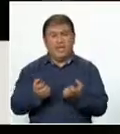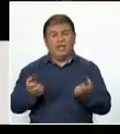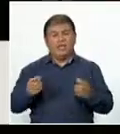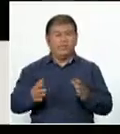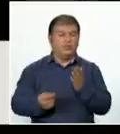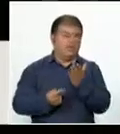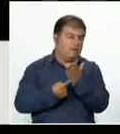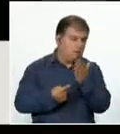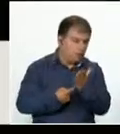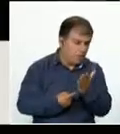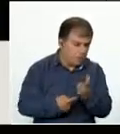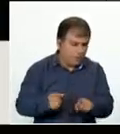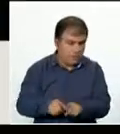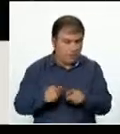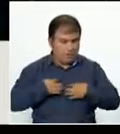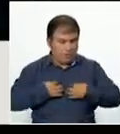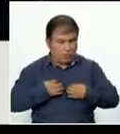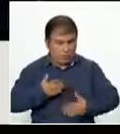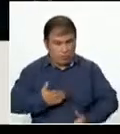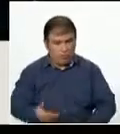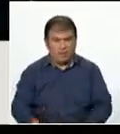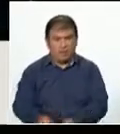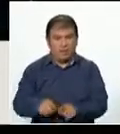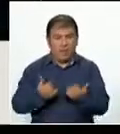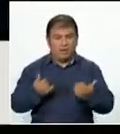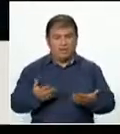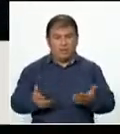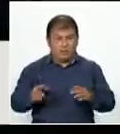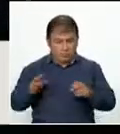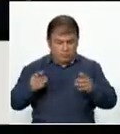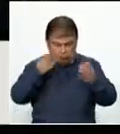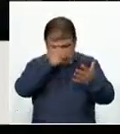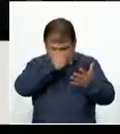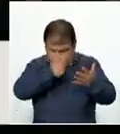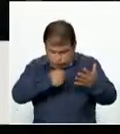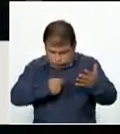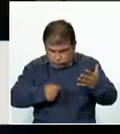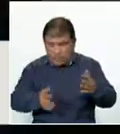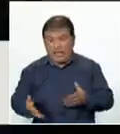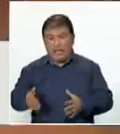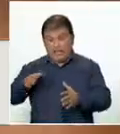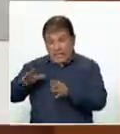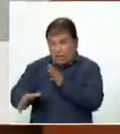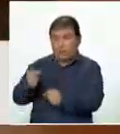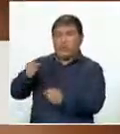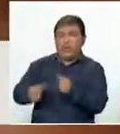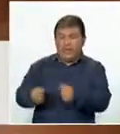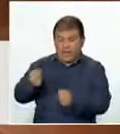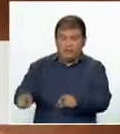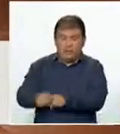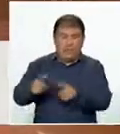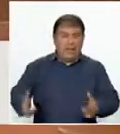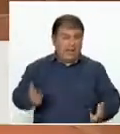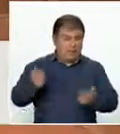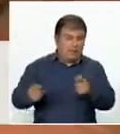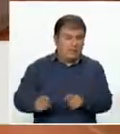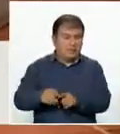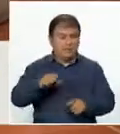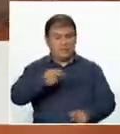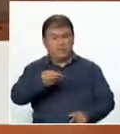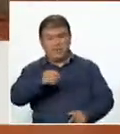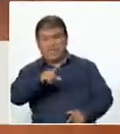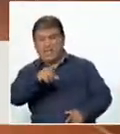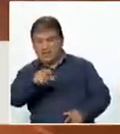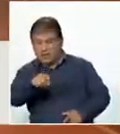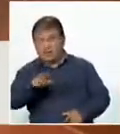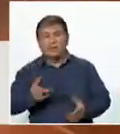informáticos, también tenemos prendas de vestir y en estos momentos estamos haciendo inventarios, incautados vehículos y también armas. Hidalgo Celis purgó condena